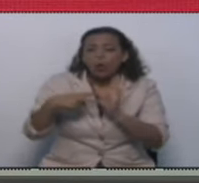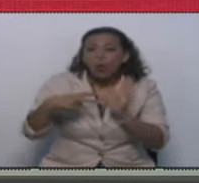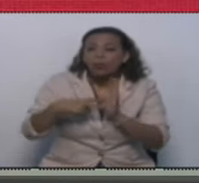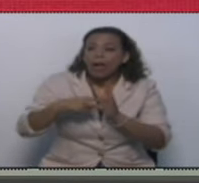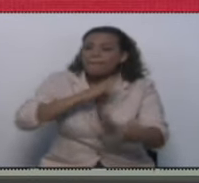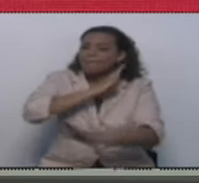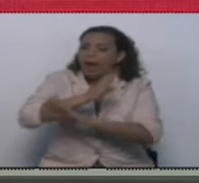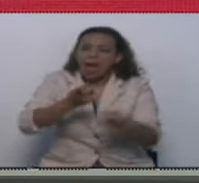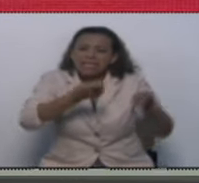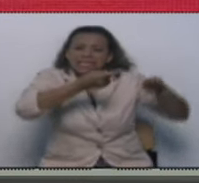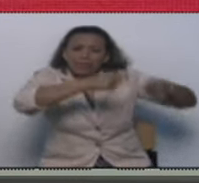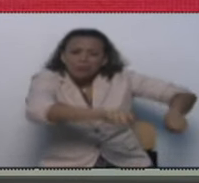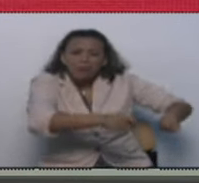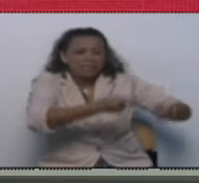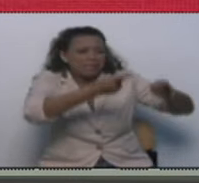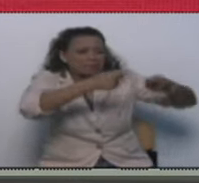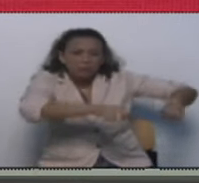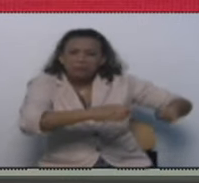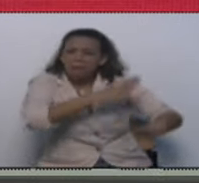sanciones criminales